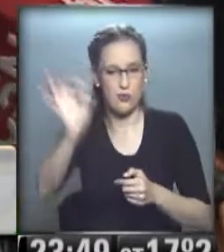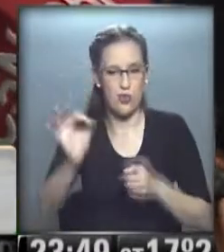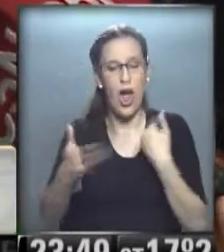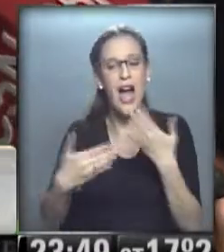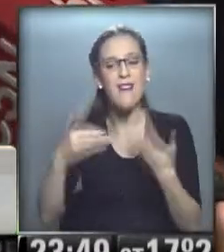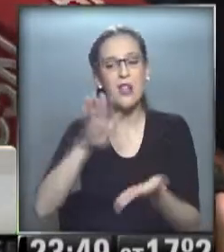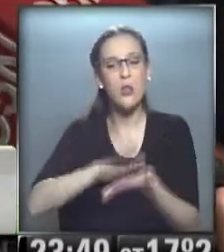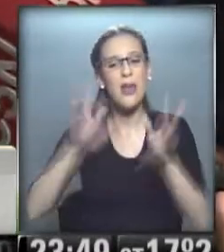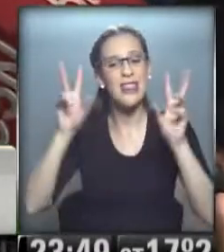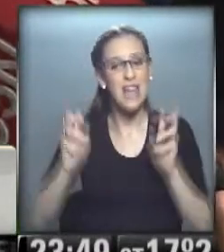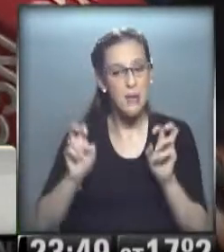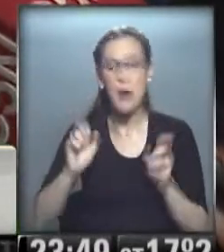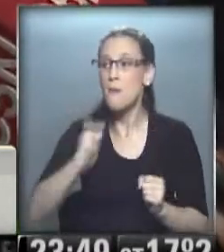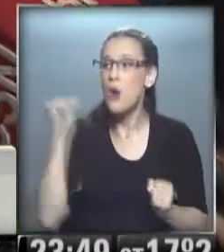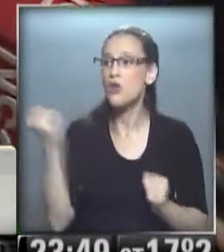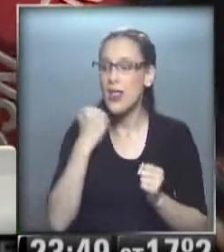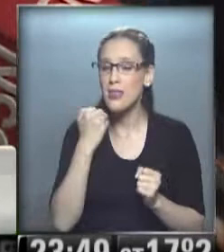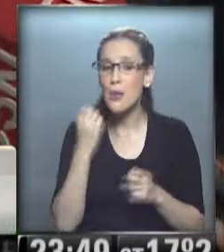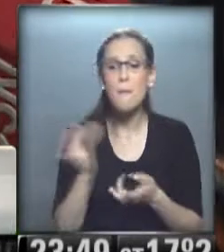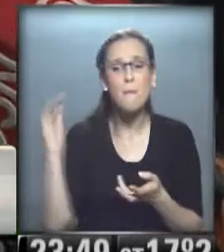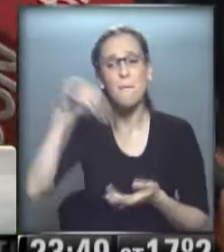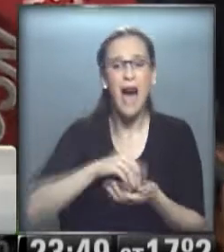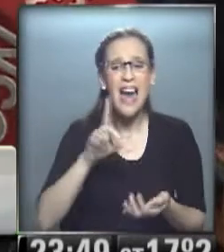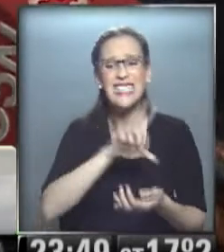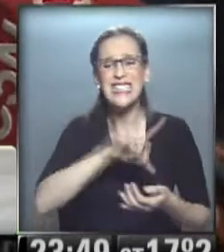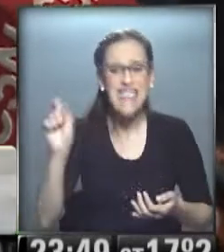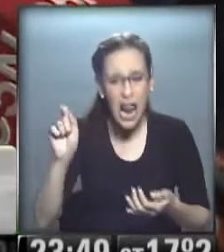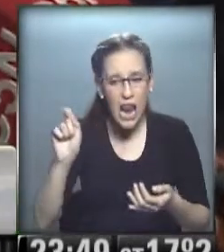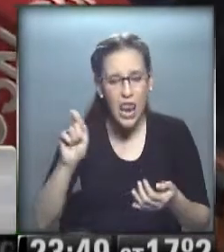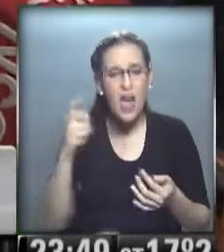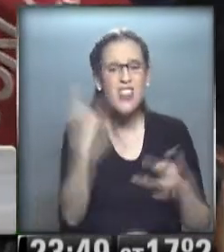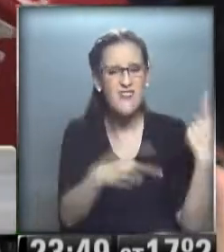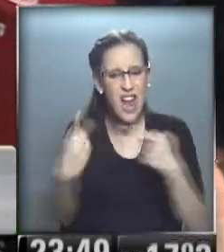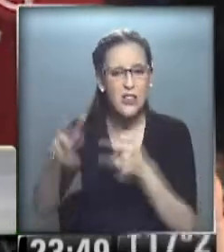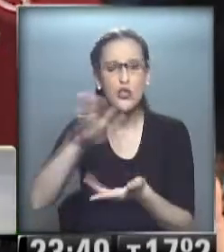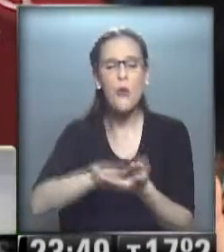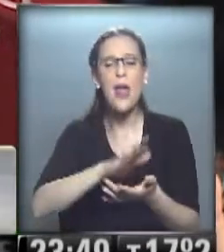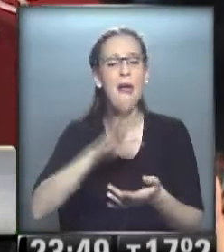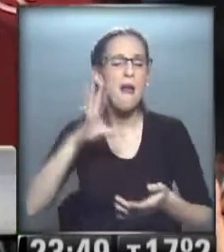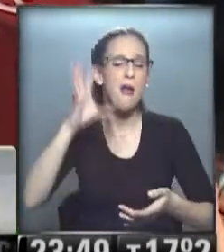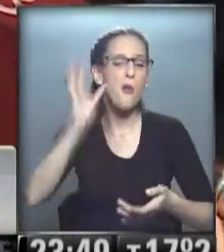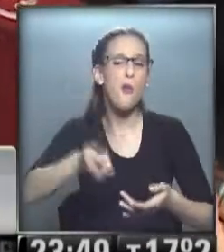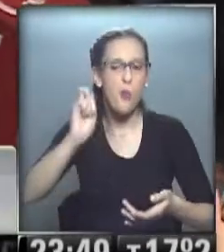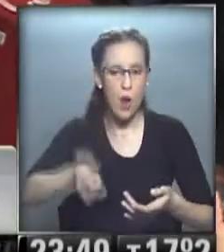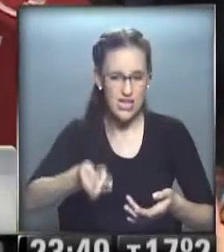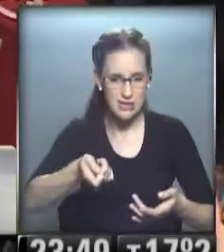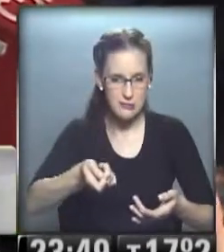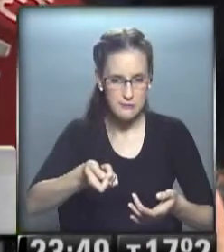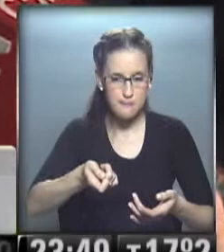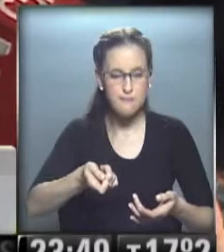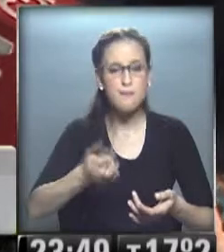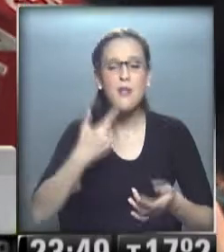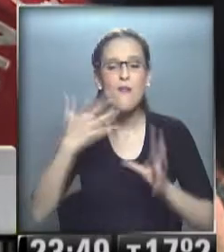que están basados en más de 100 casos específicos de jurisprudencia de la Corte. Es un tema un poquito más de